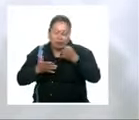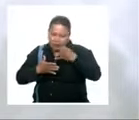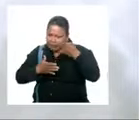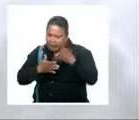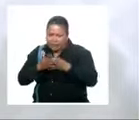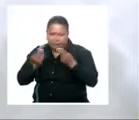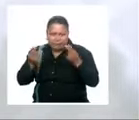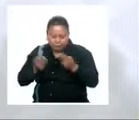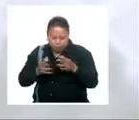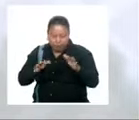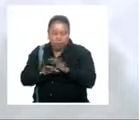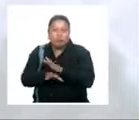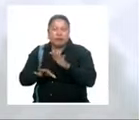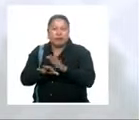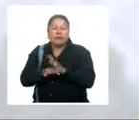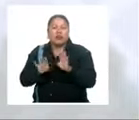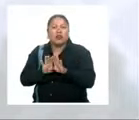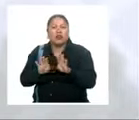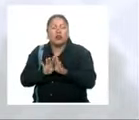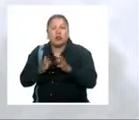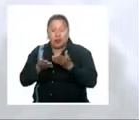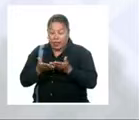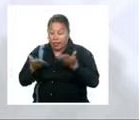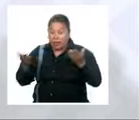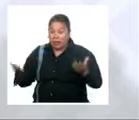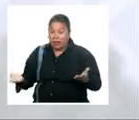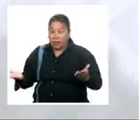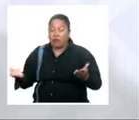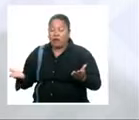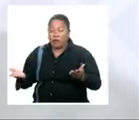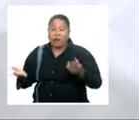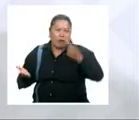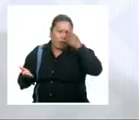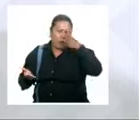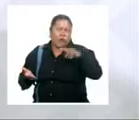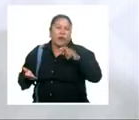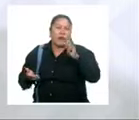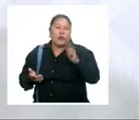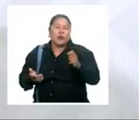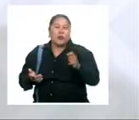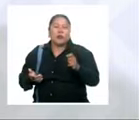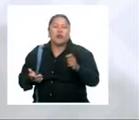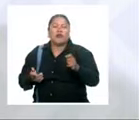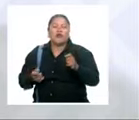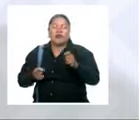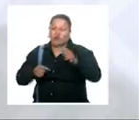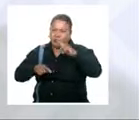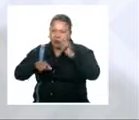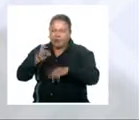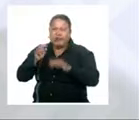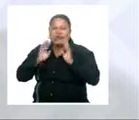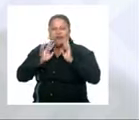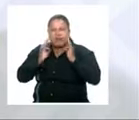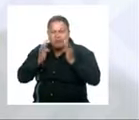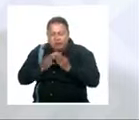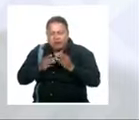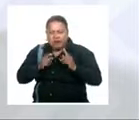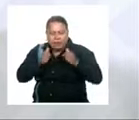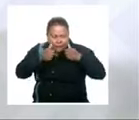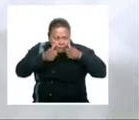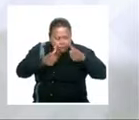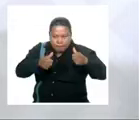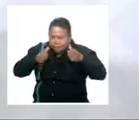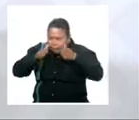cambio en la forma de abordar ahora la lucha contra la delincuencia, atendiendo